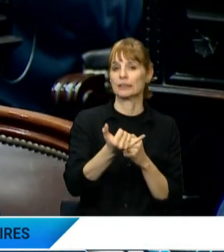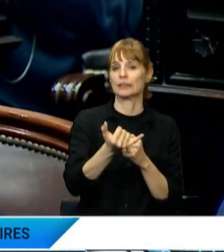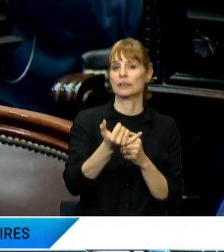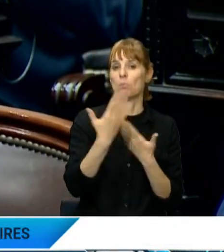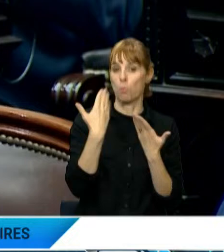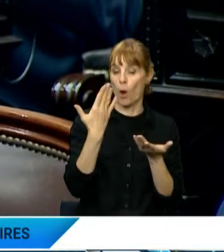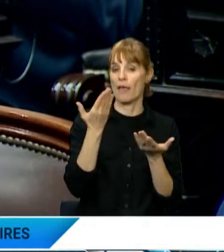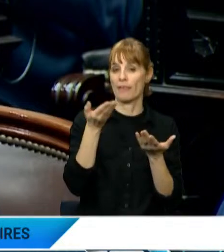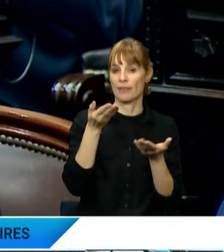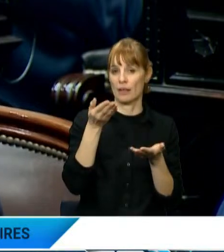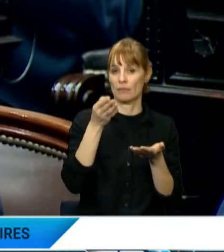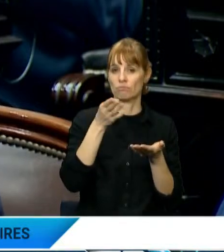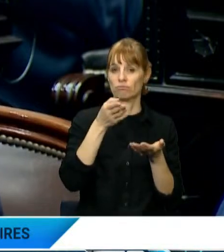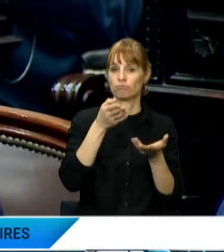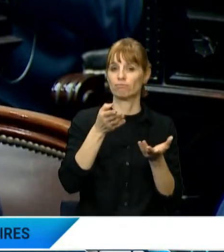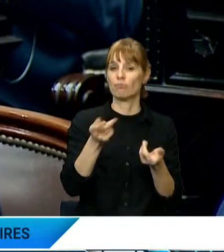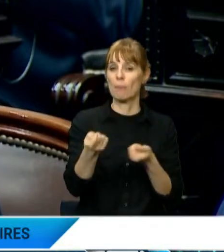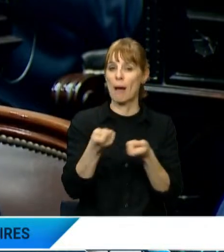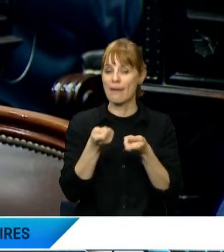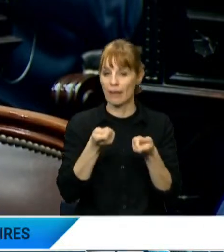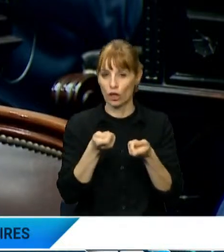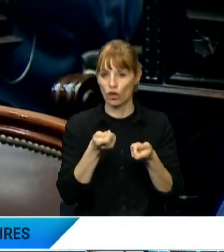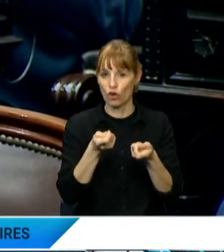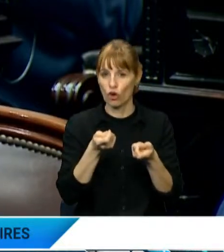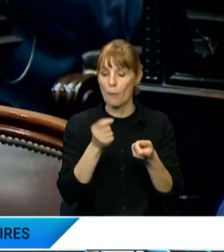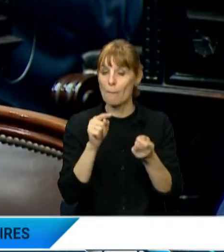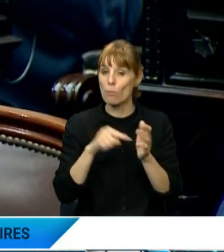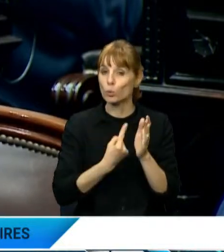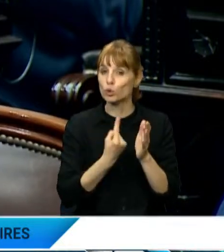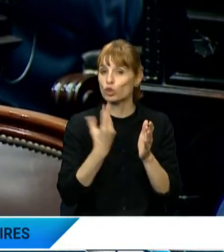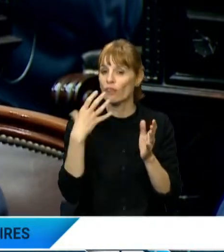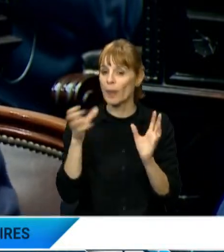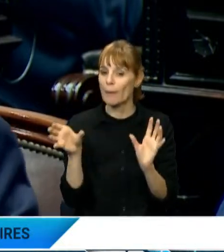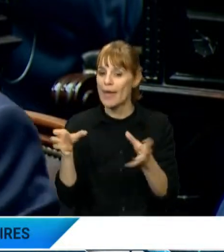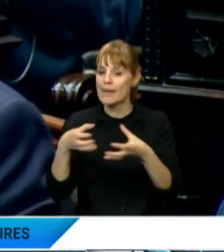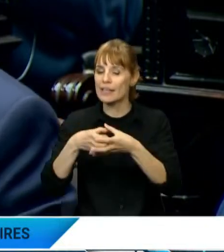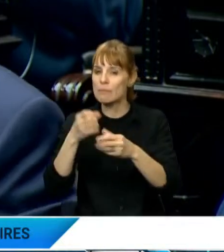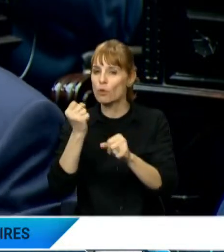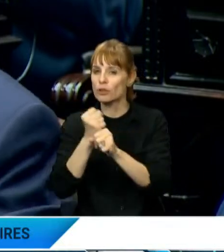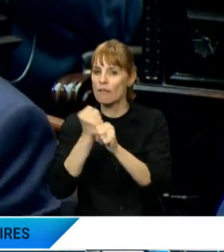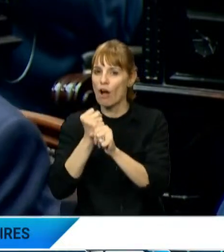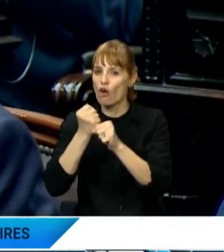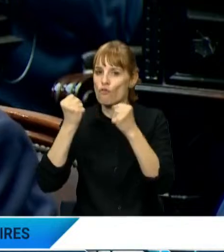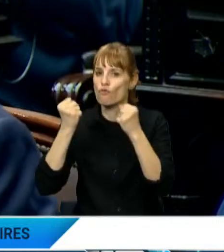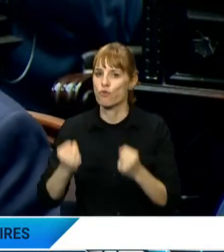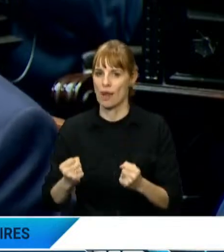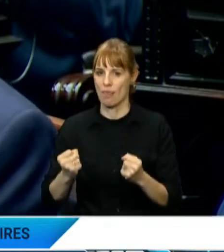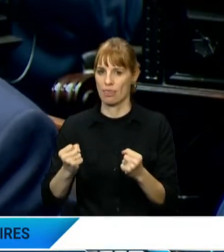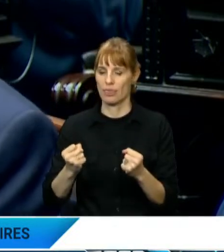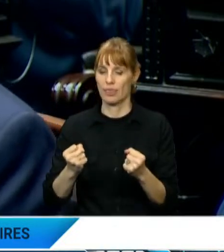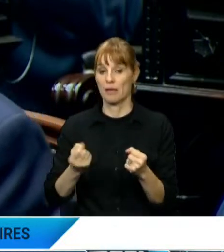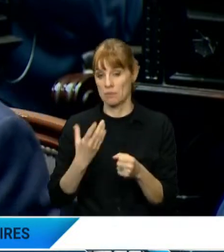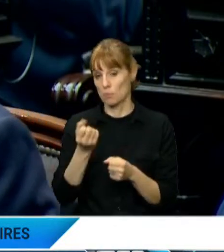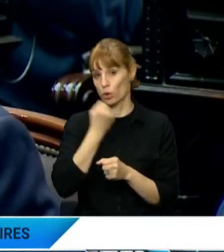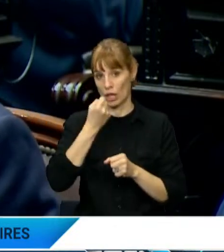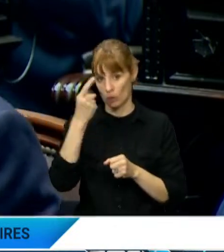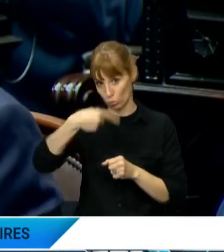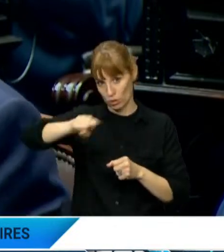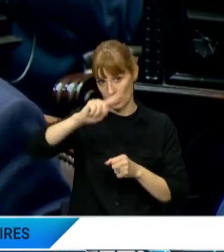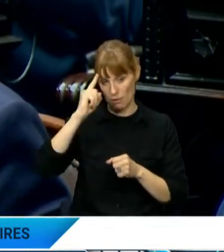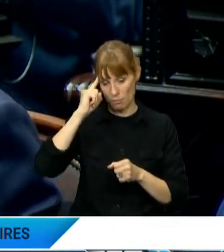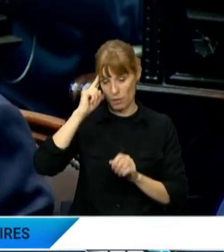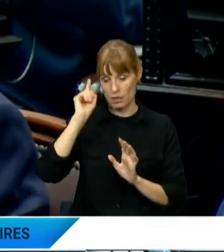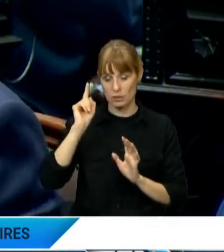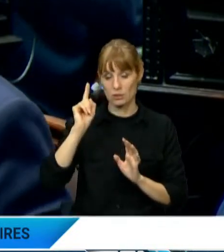gestionar, y tiene que consolidar un equipo de trabajo. Es importante que lo piensen y lo aborden.